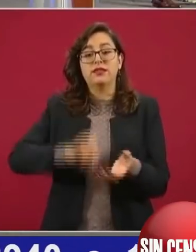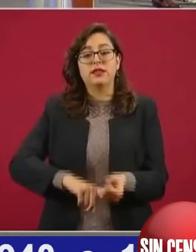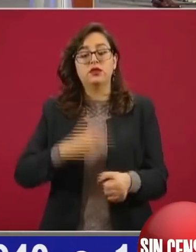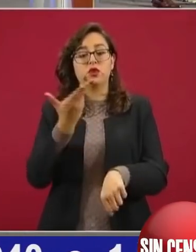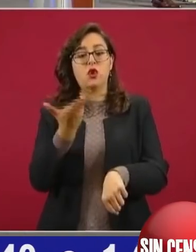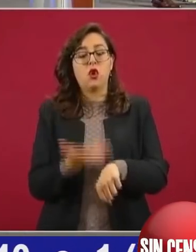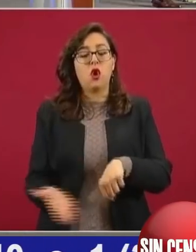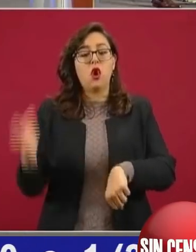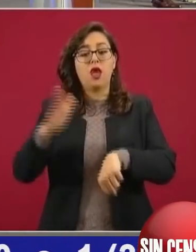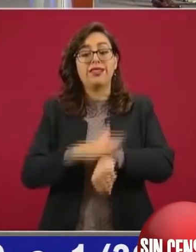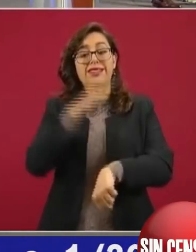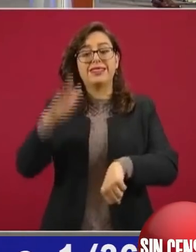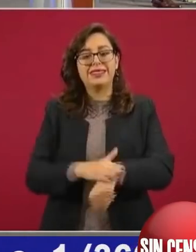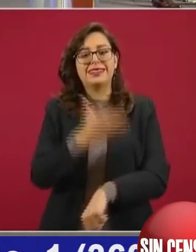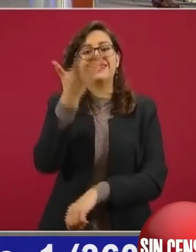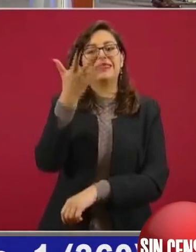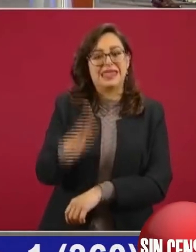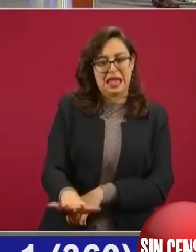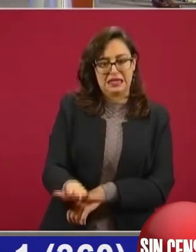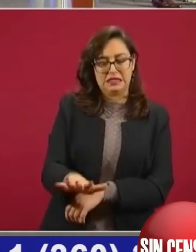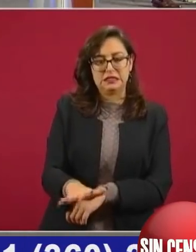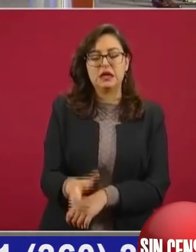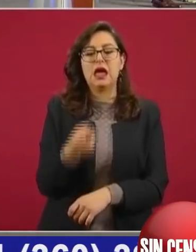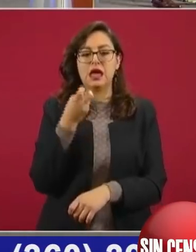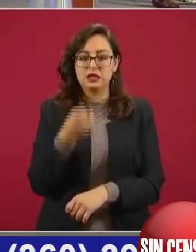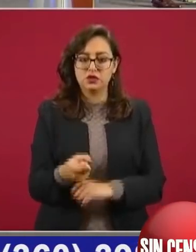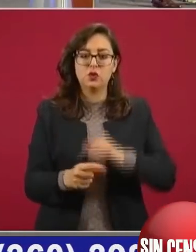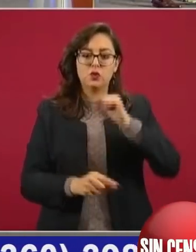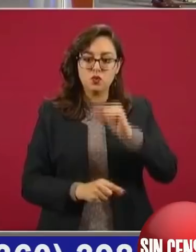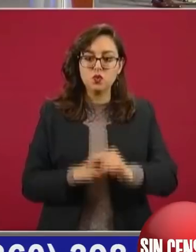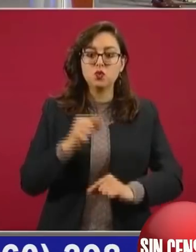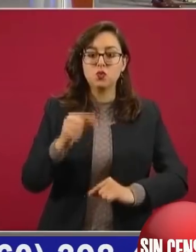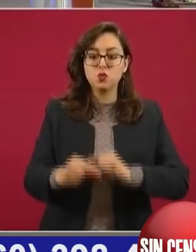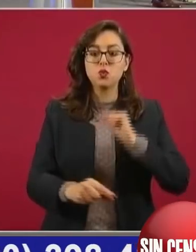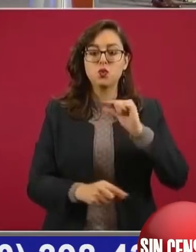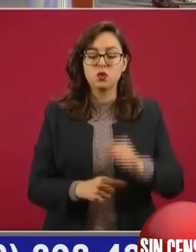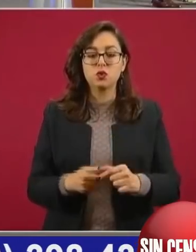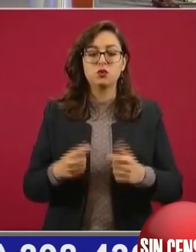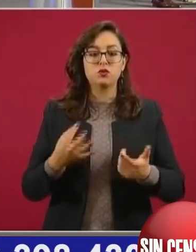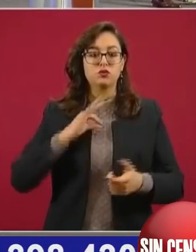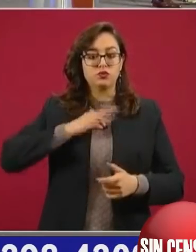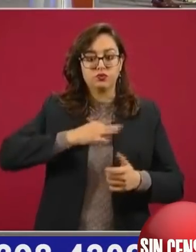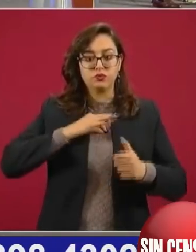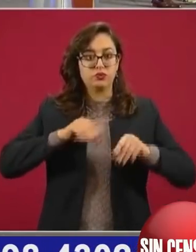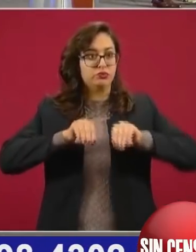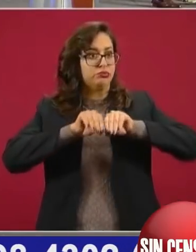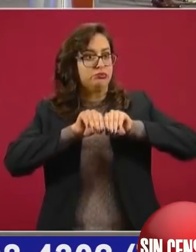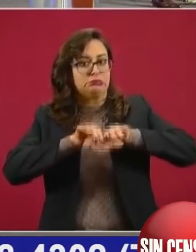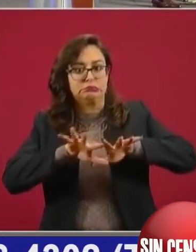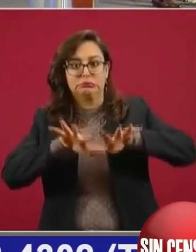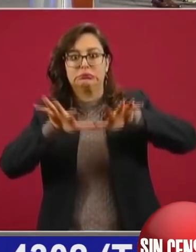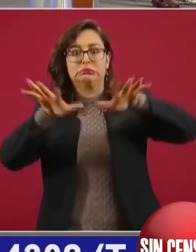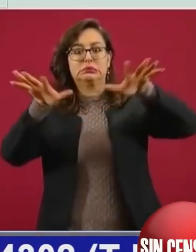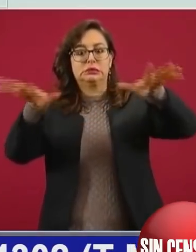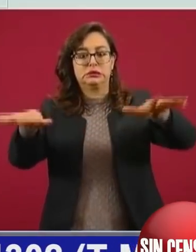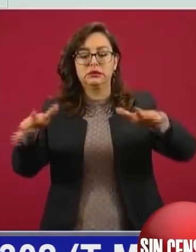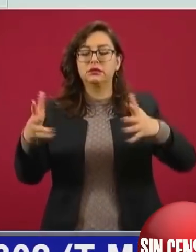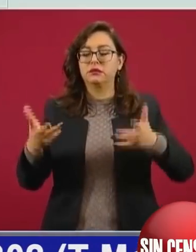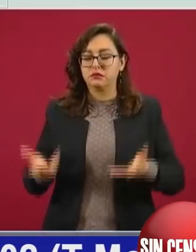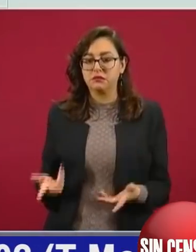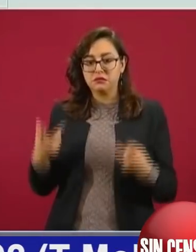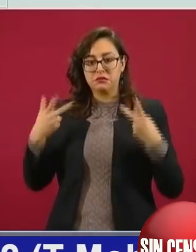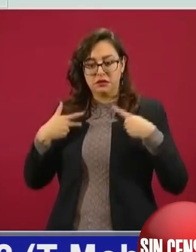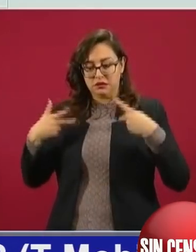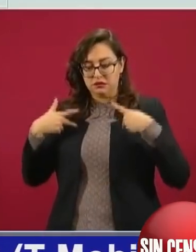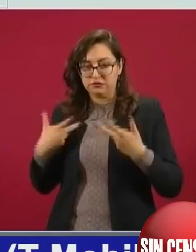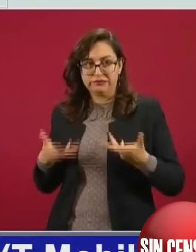nos permite ir adaptándonos a esa propagación del virus que en este momento para la mayoría de las entidades federativas,